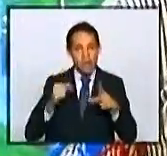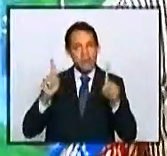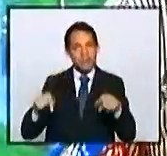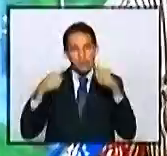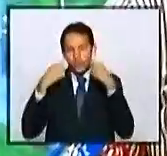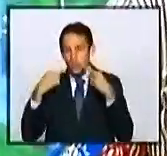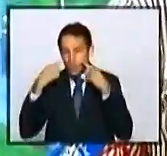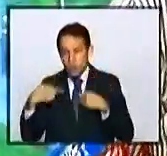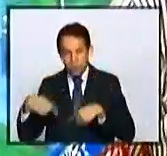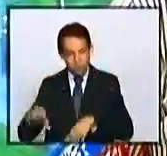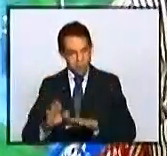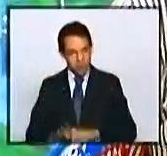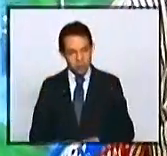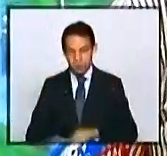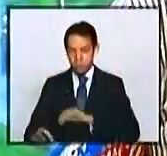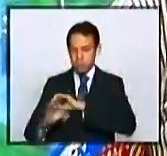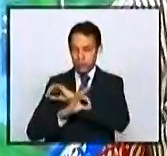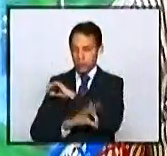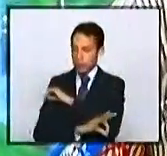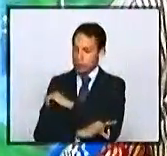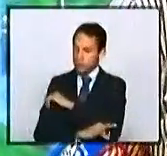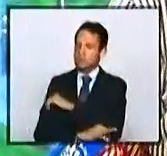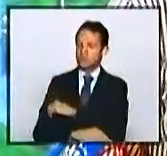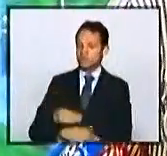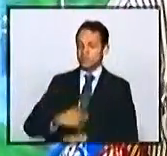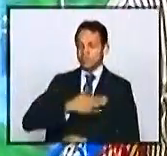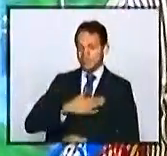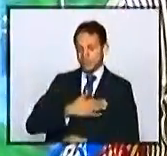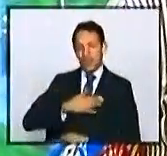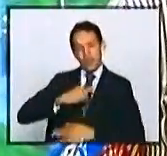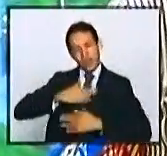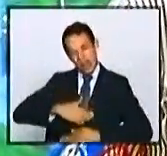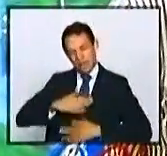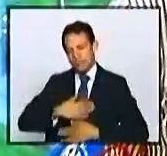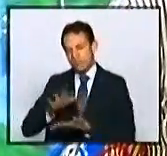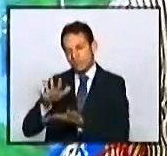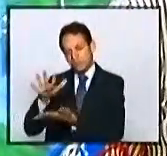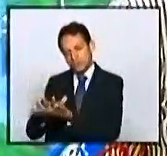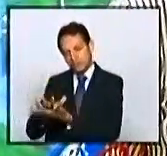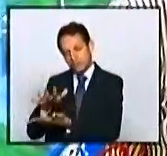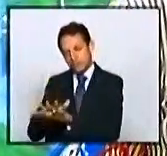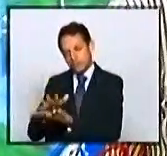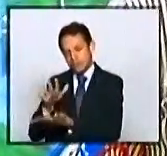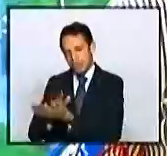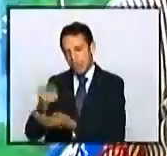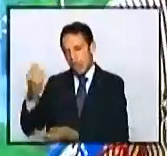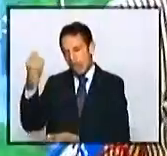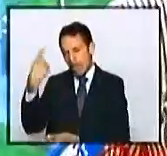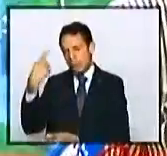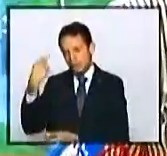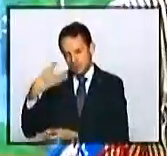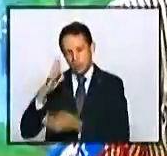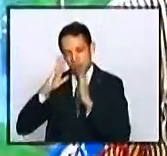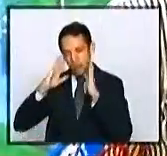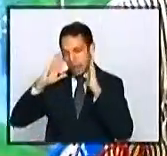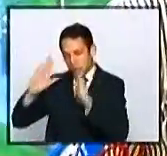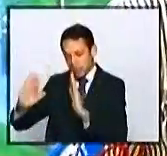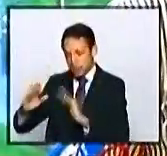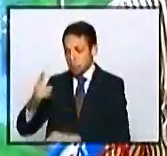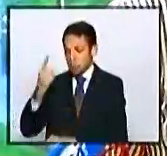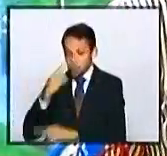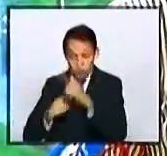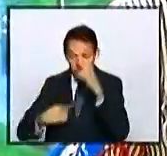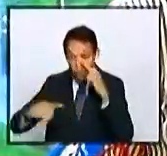mujeres. Nosotros como psicólogos estamos preparados, tenemos la capacidad de entender ese llanto, tenemos la capacidad de